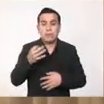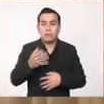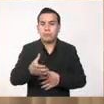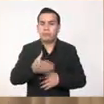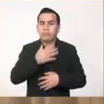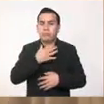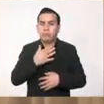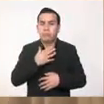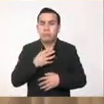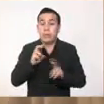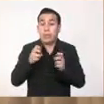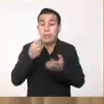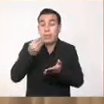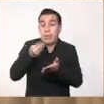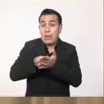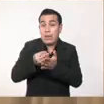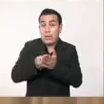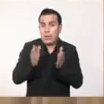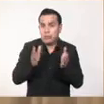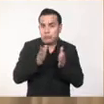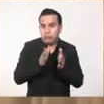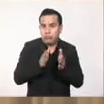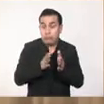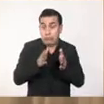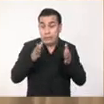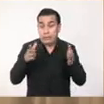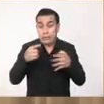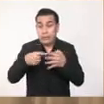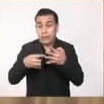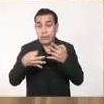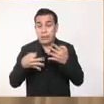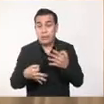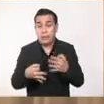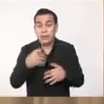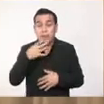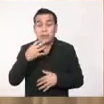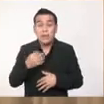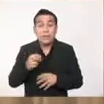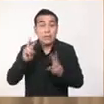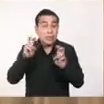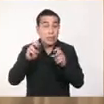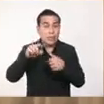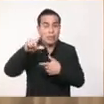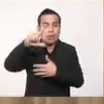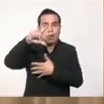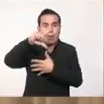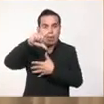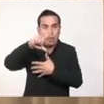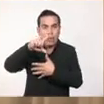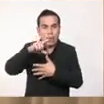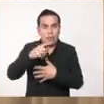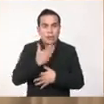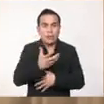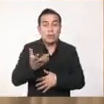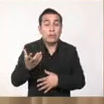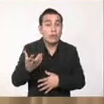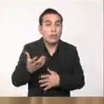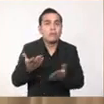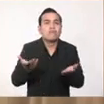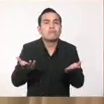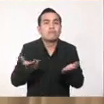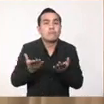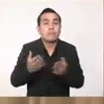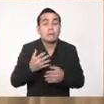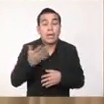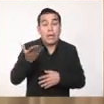del campo económico, porque viene desde muy lejos. Y a los tiempos de lo latino, a los tiempos de Cicerone,